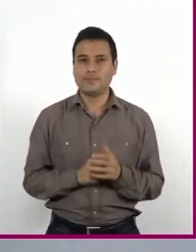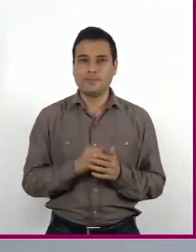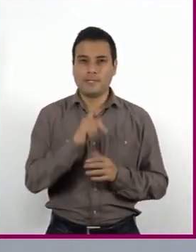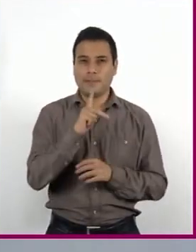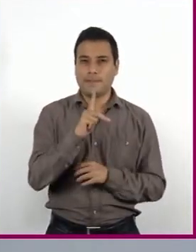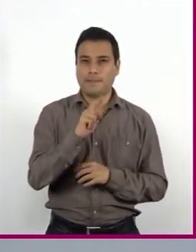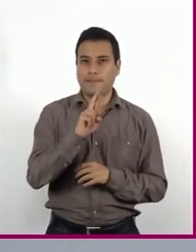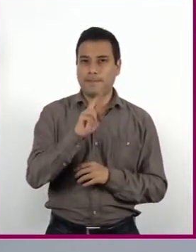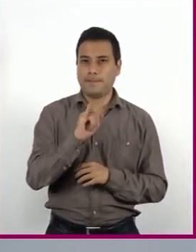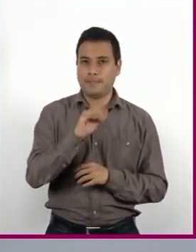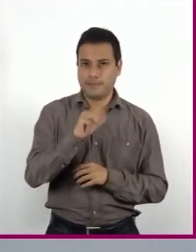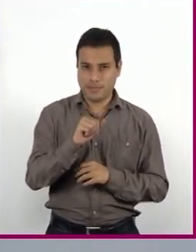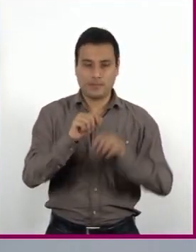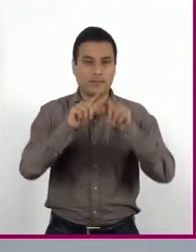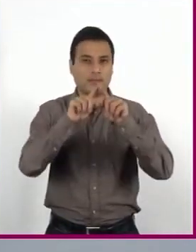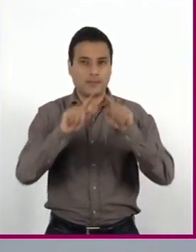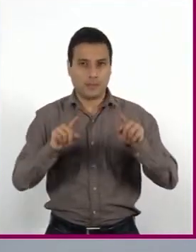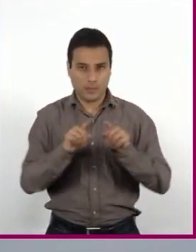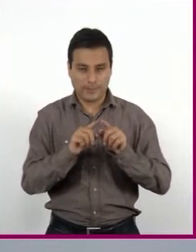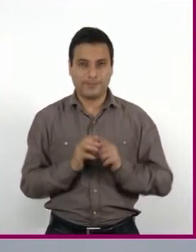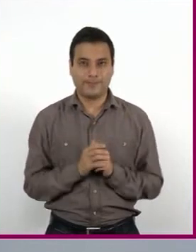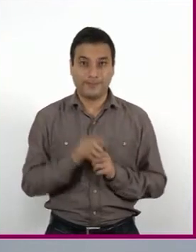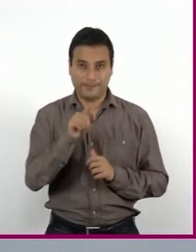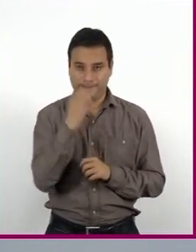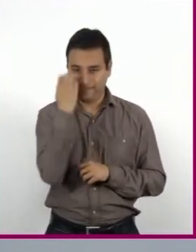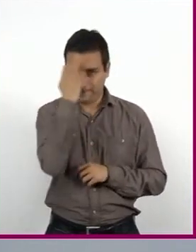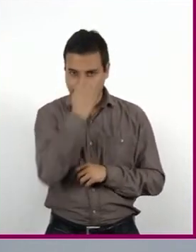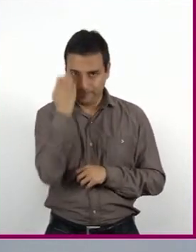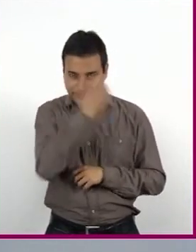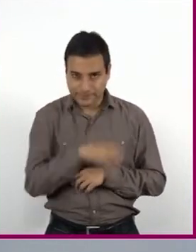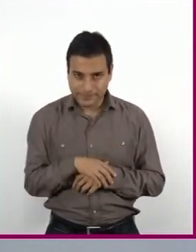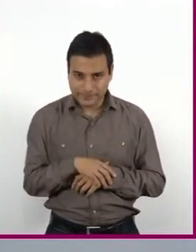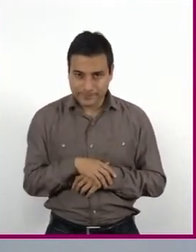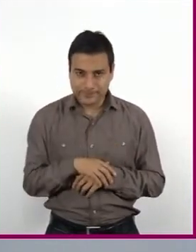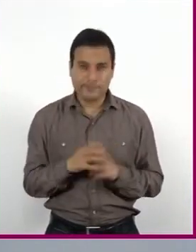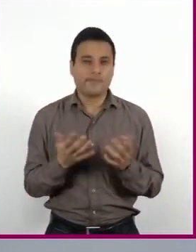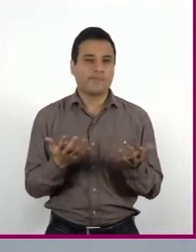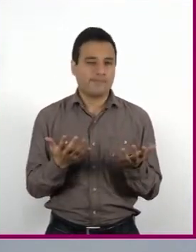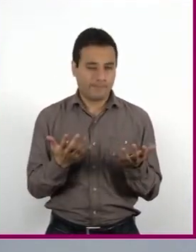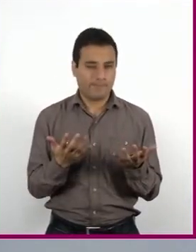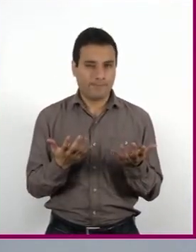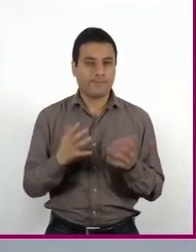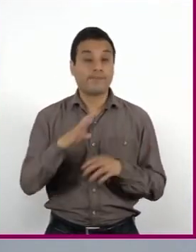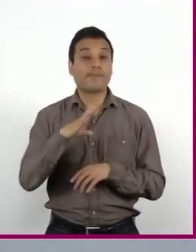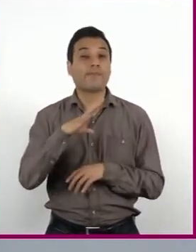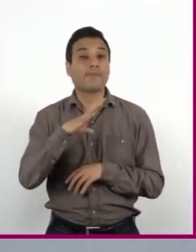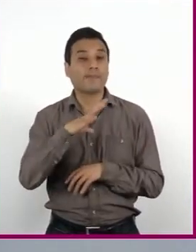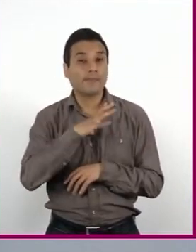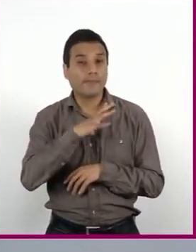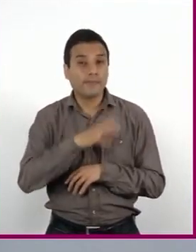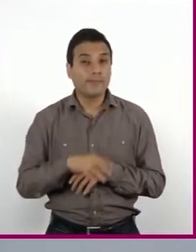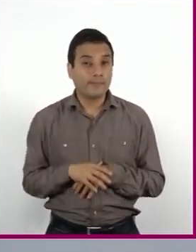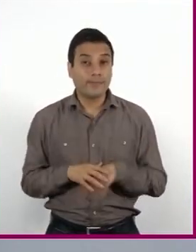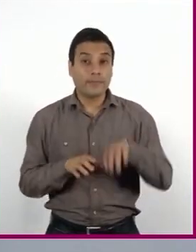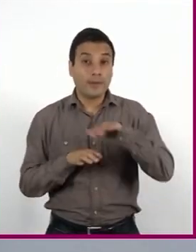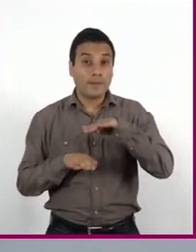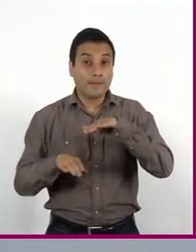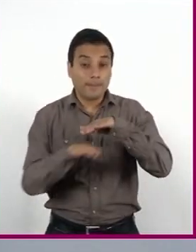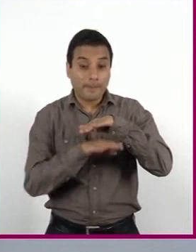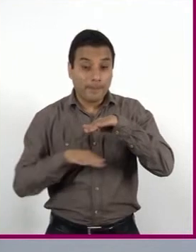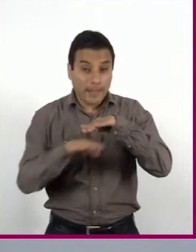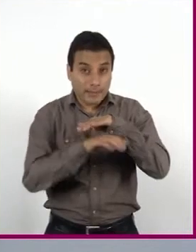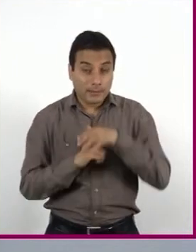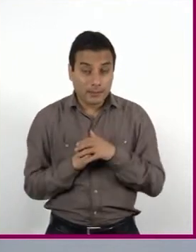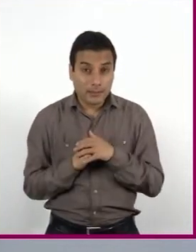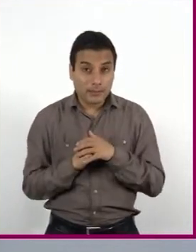triangular. Para lograrlo, hay que verificar que existe una correspondencia entre el número de bases de la caja